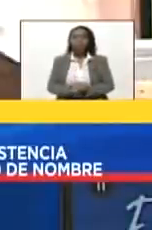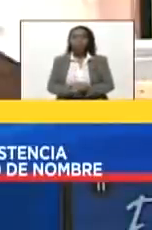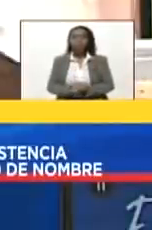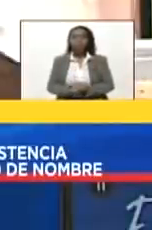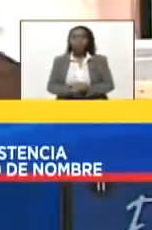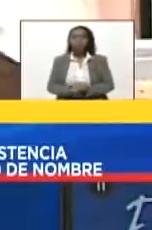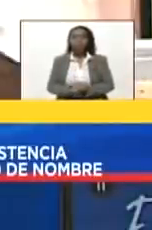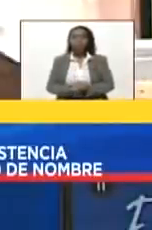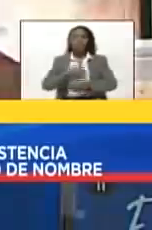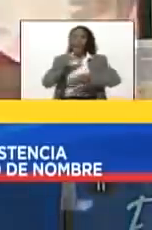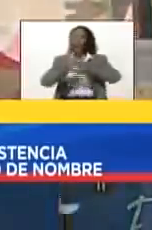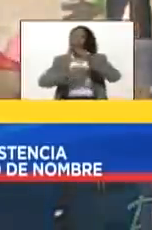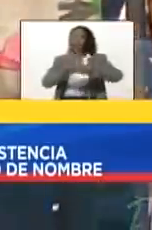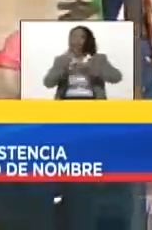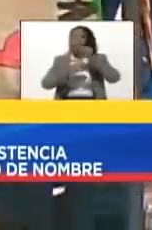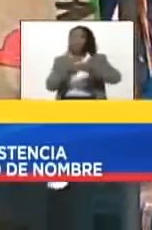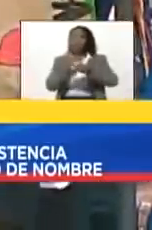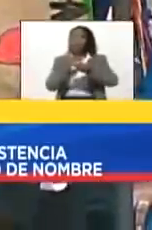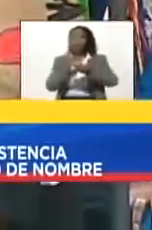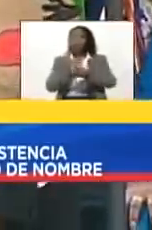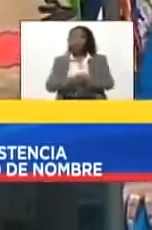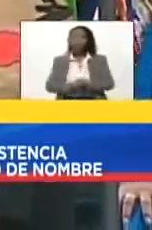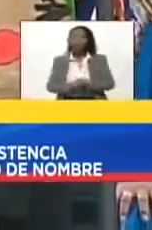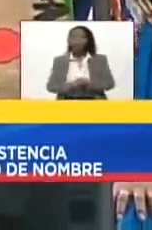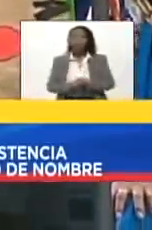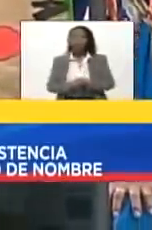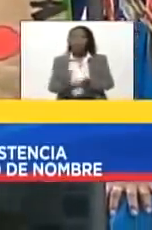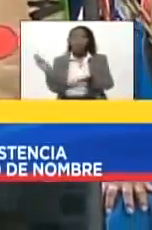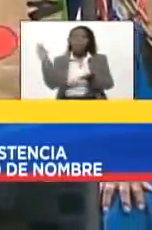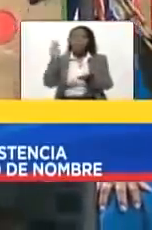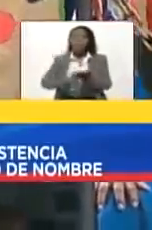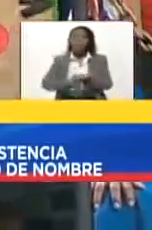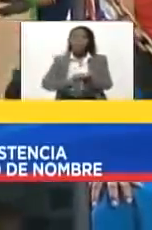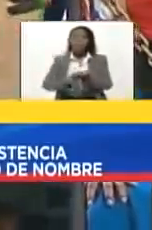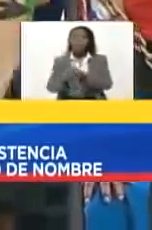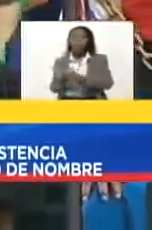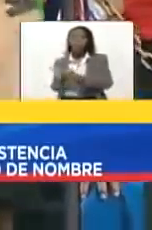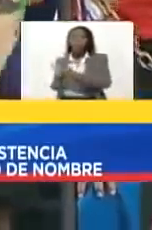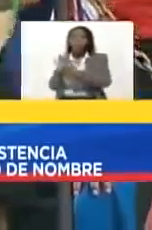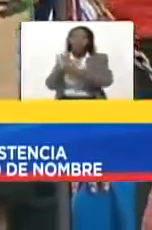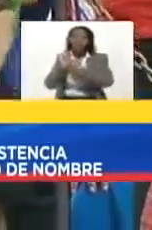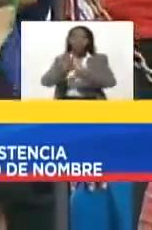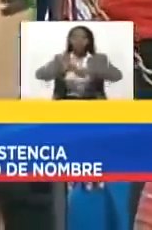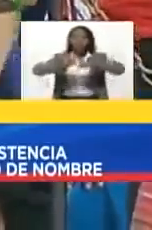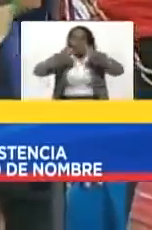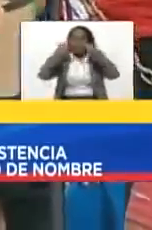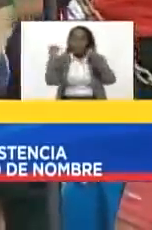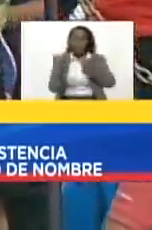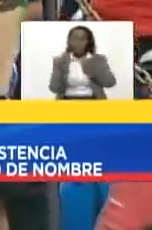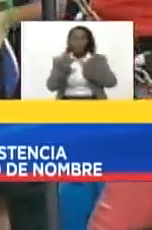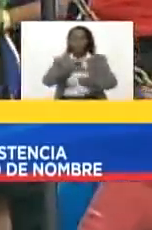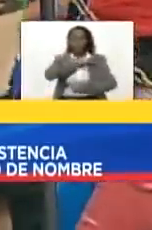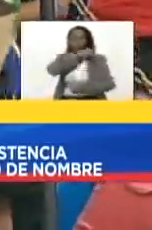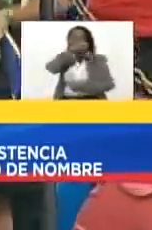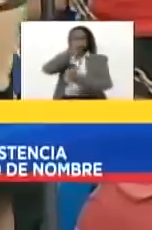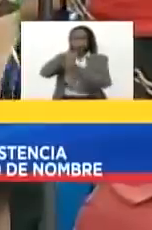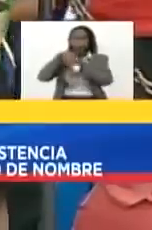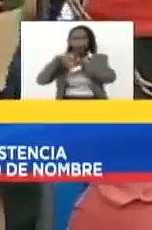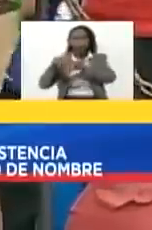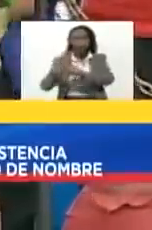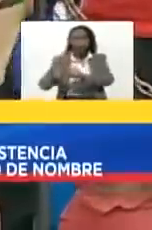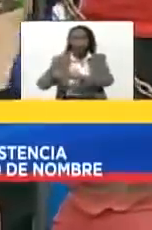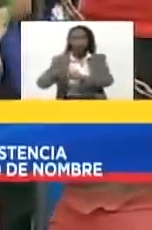Y han resurgido las posiciones extremistas, colonialistas,